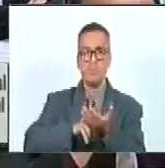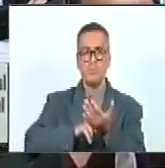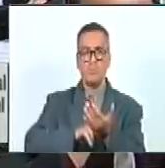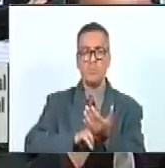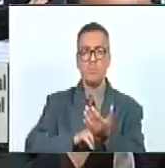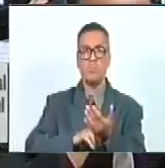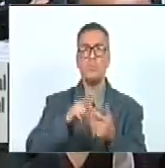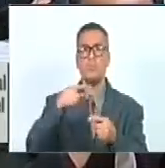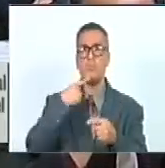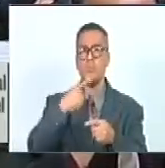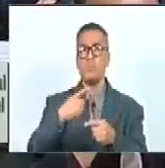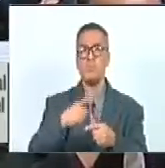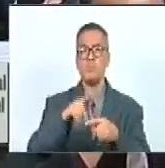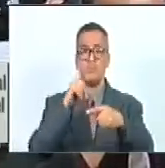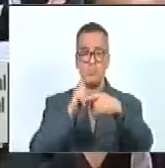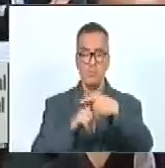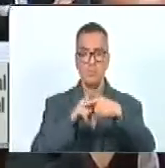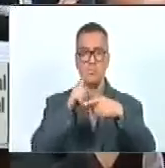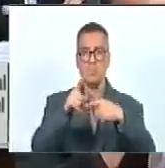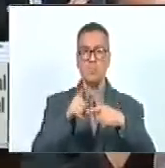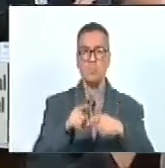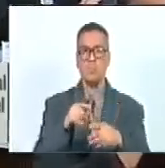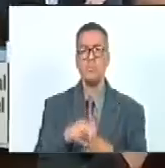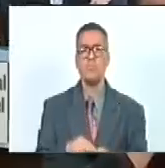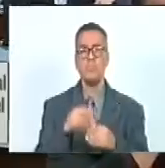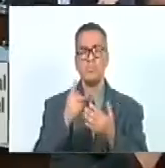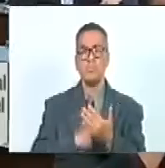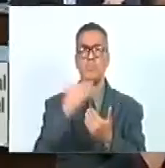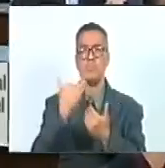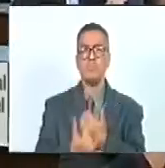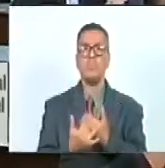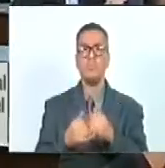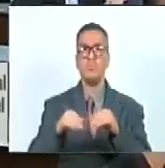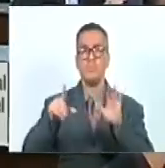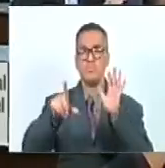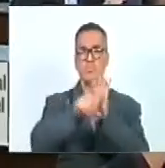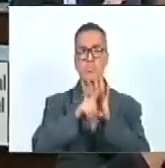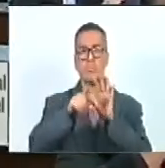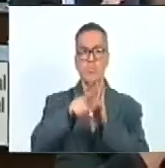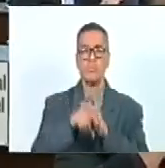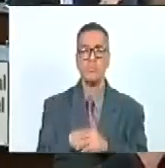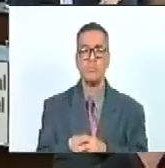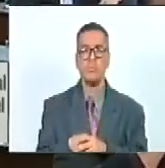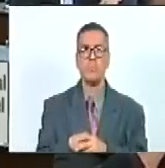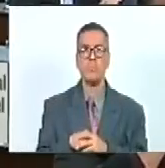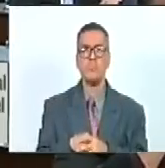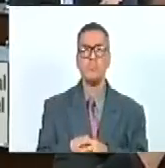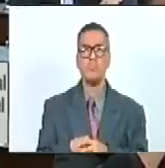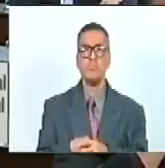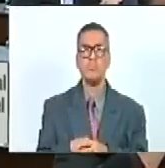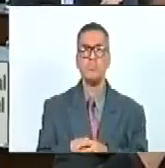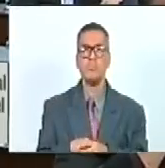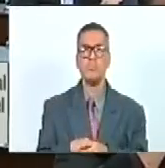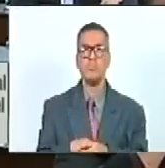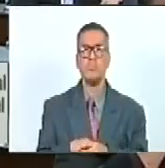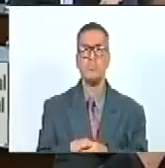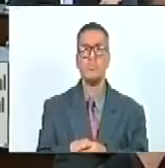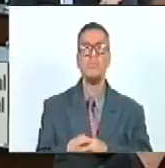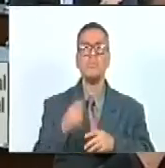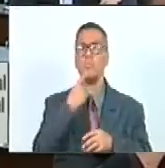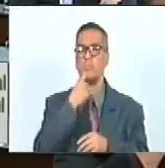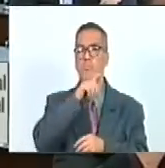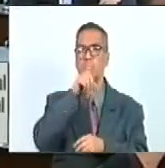lo anticipamos, positivamente por este proyecto de ley. En la fase de